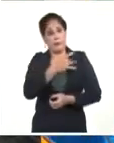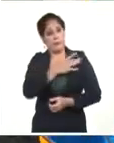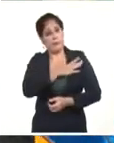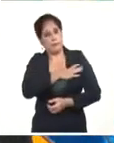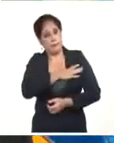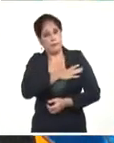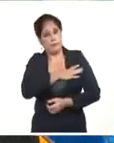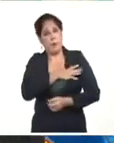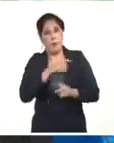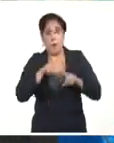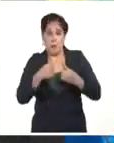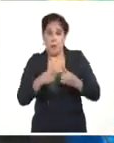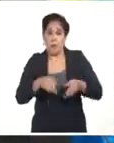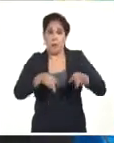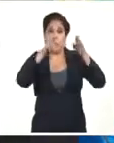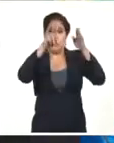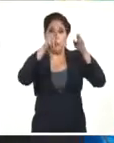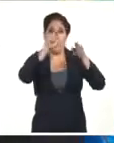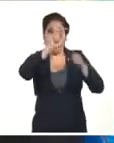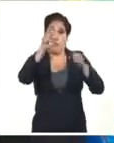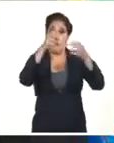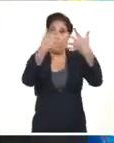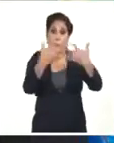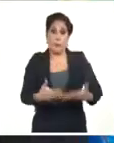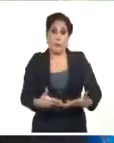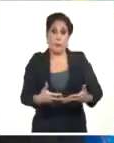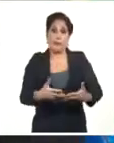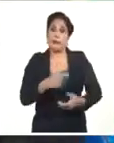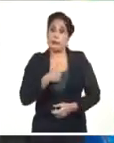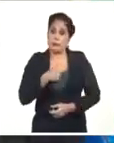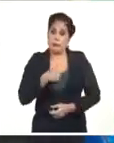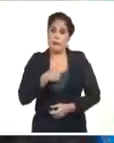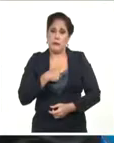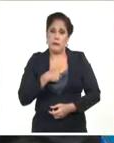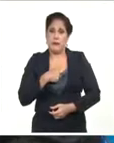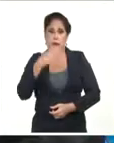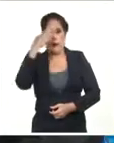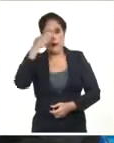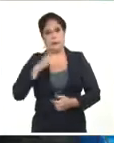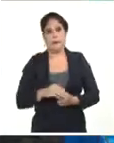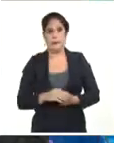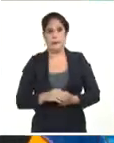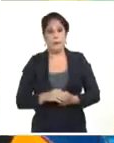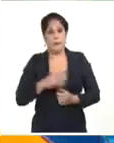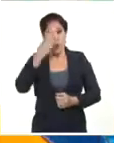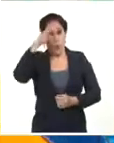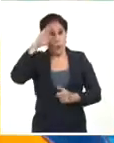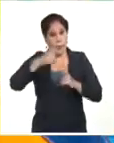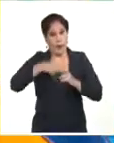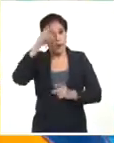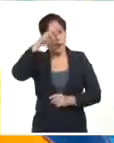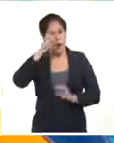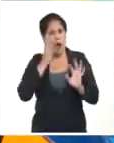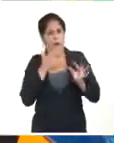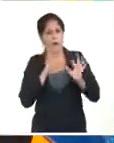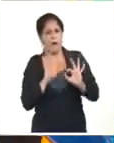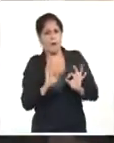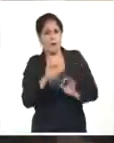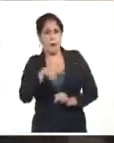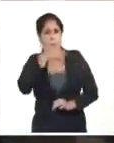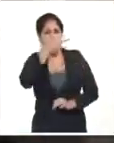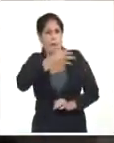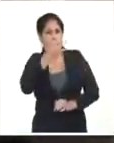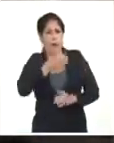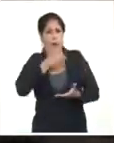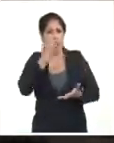pueblo ante los hechos que hemos vivido en los últimos días. Las relaciones entre México y Cuba son así, como usted las ha